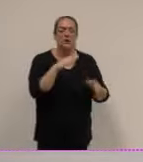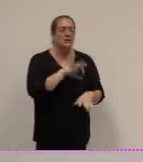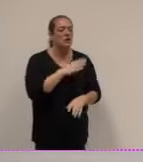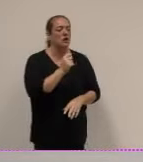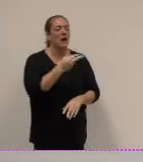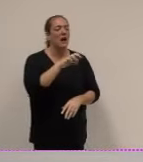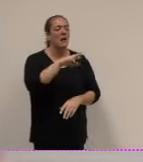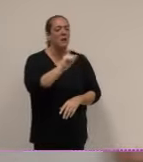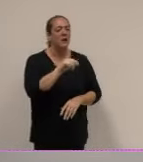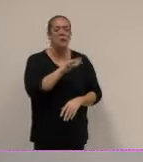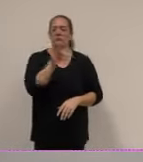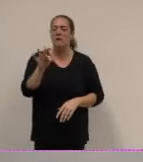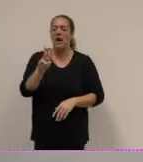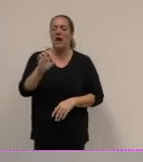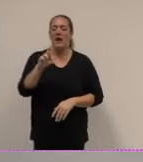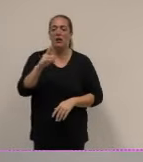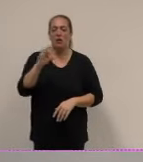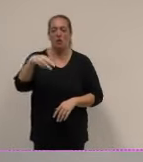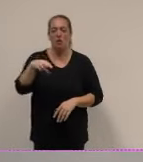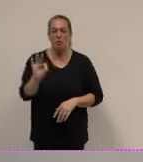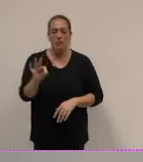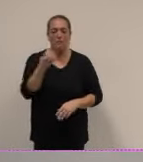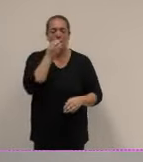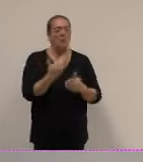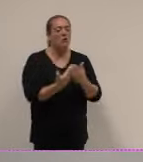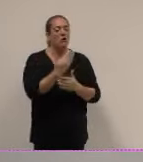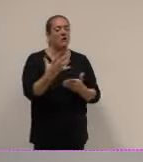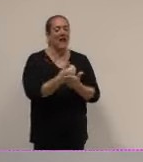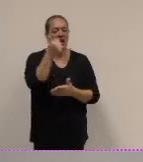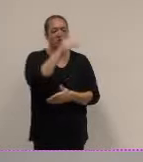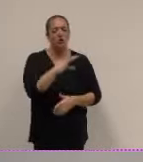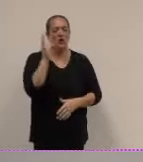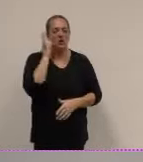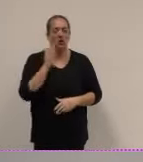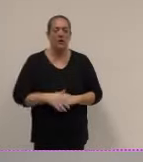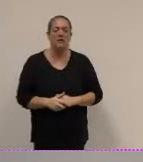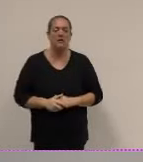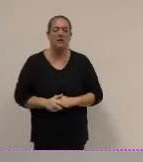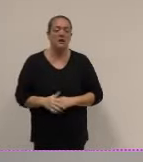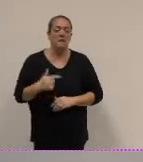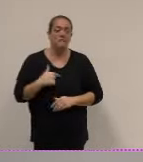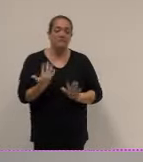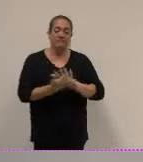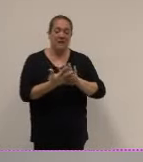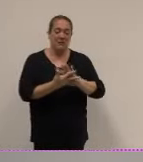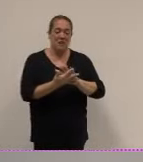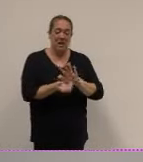Cabrera. Señor Perdomo. Buenos días a todos y a todas. Pues me uno a las